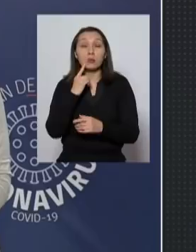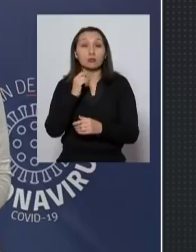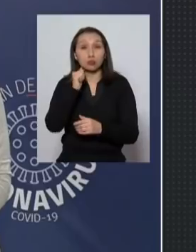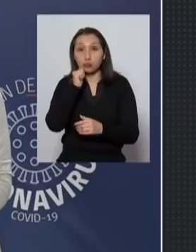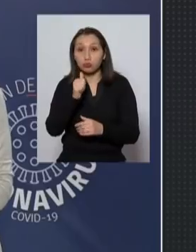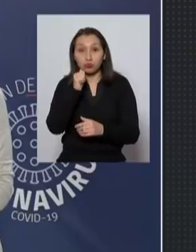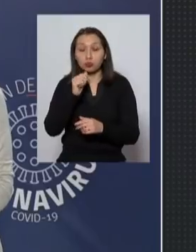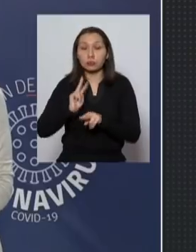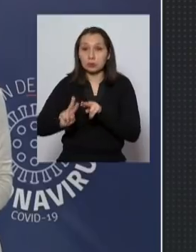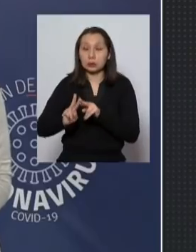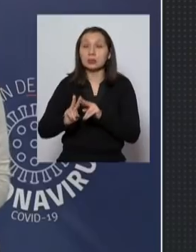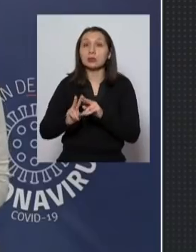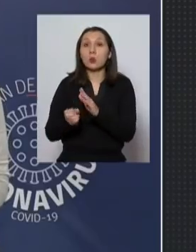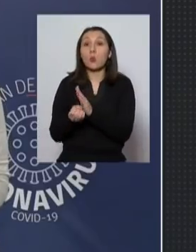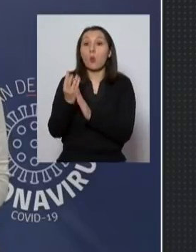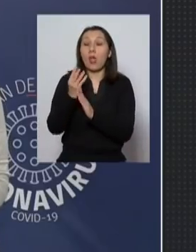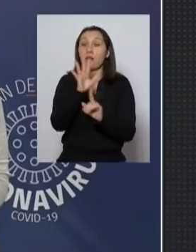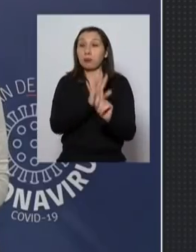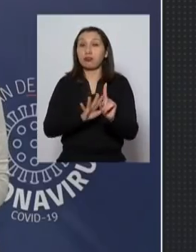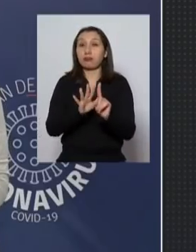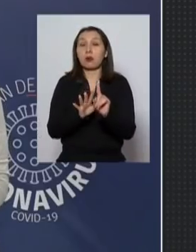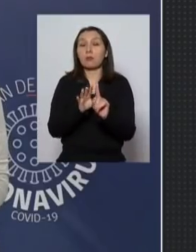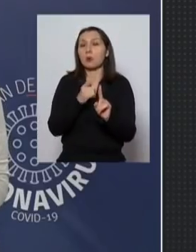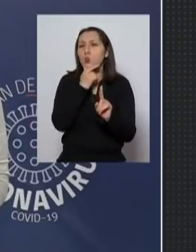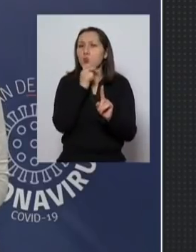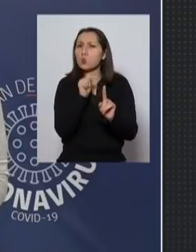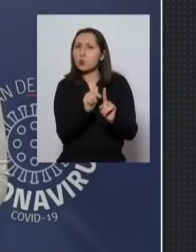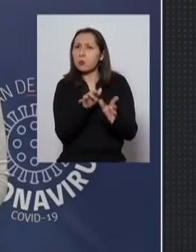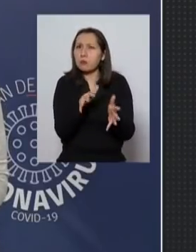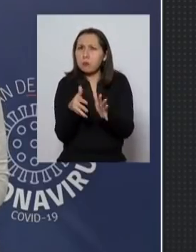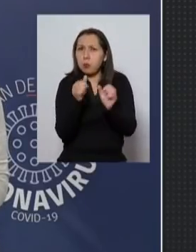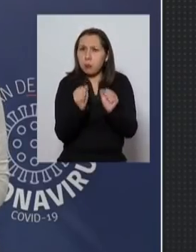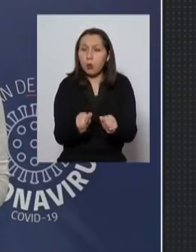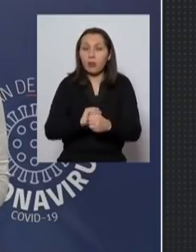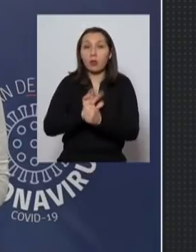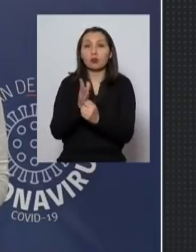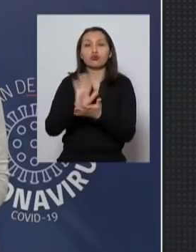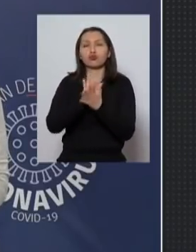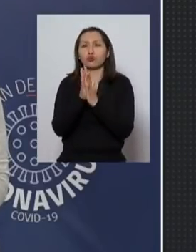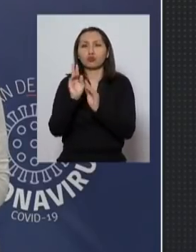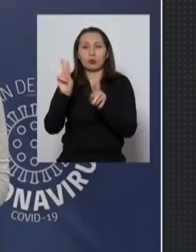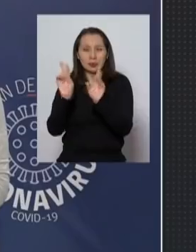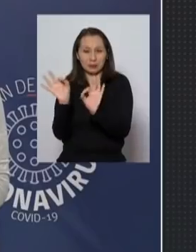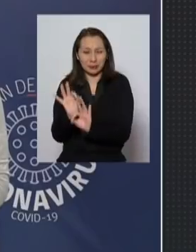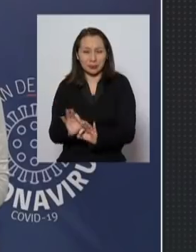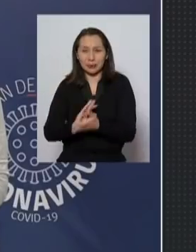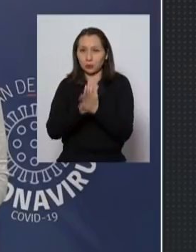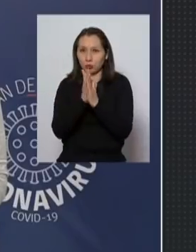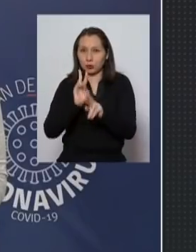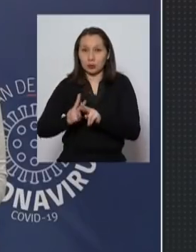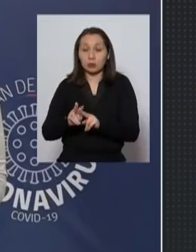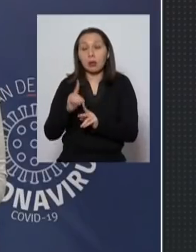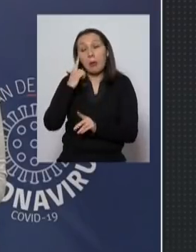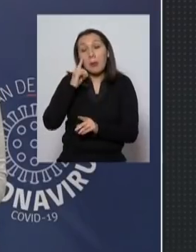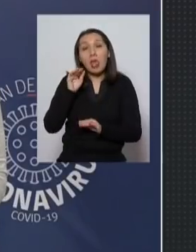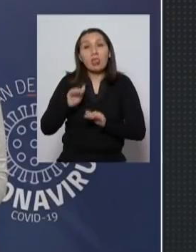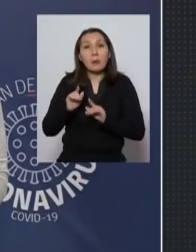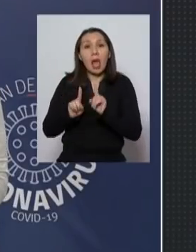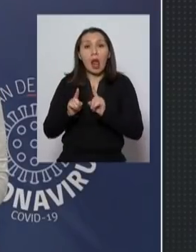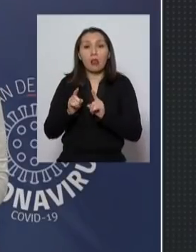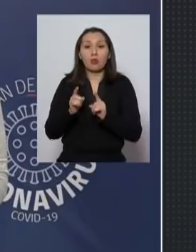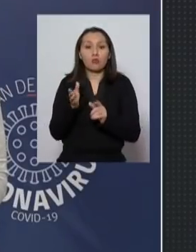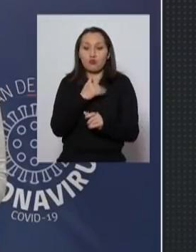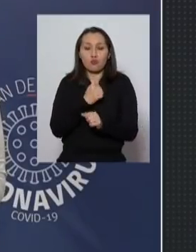a la práctica de esta categoría nueva, nosotros hemos hecho todos los instructivos, en fin, pero dependemos de algo que está fuera de